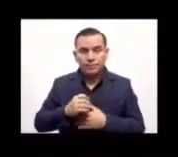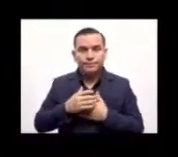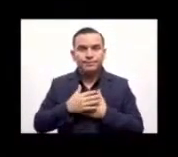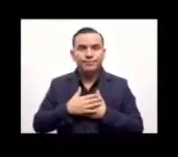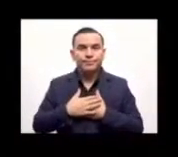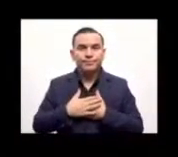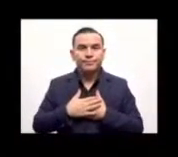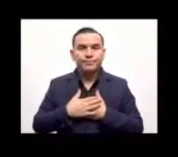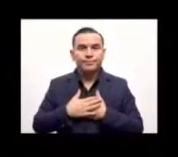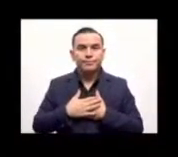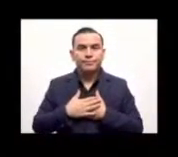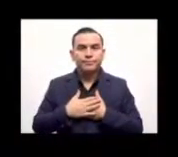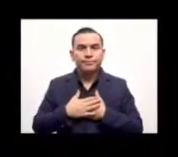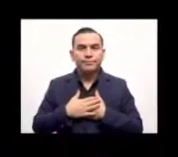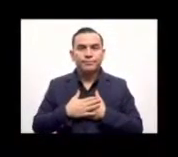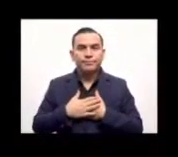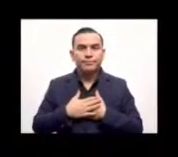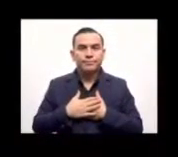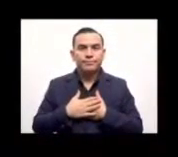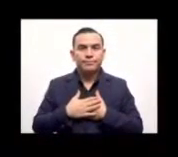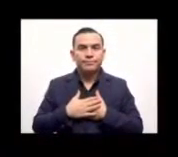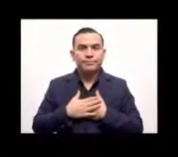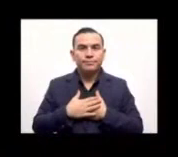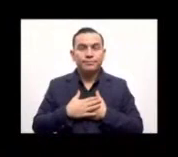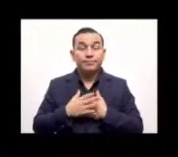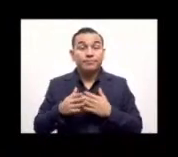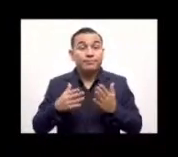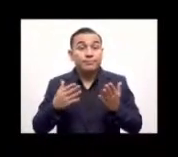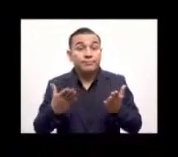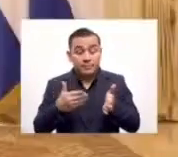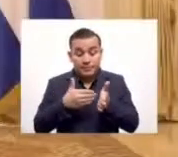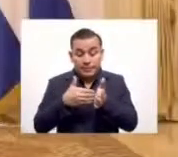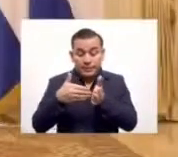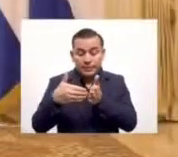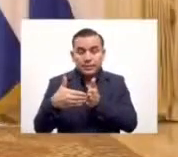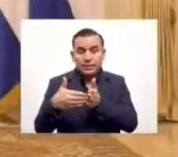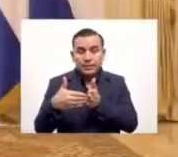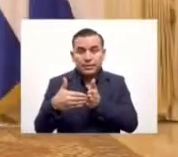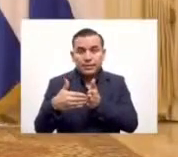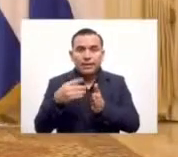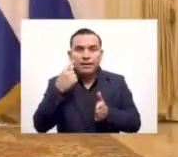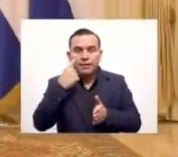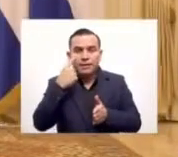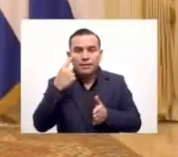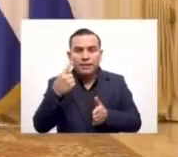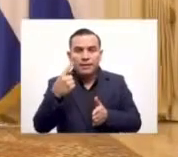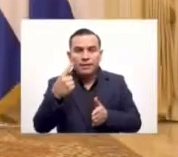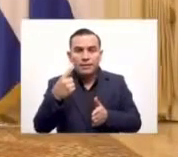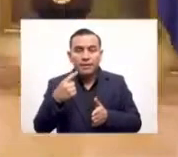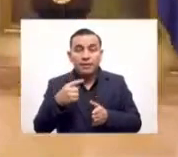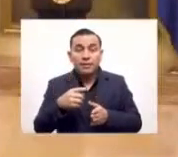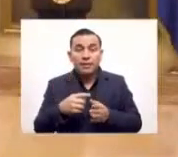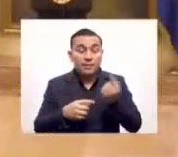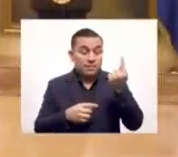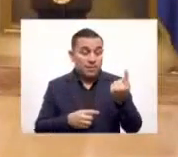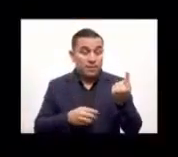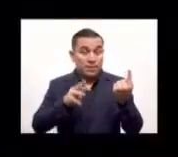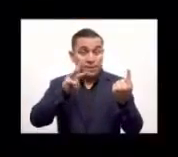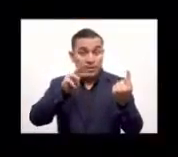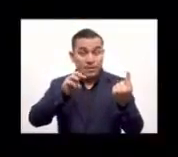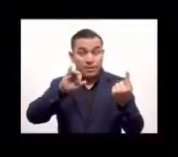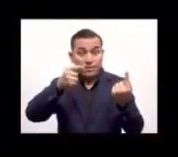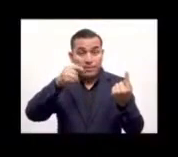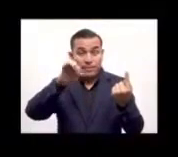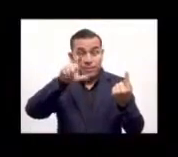intención, pero es un comportamiento bastante interesante que nunca se había visto, pues, por supuesto, en algún otro país. Me suena acarreados. Es como